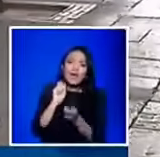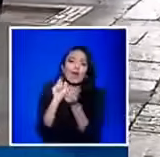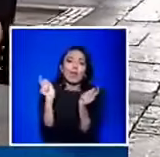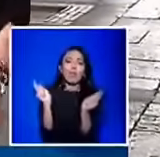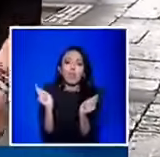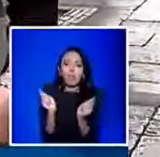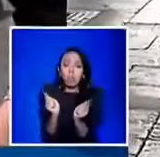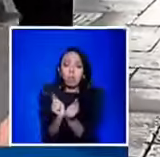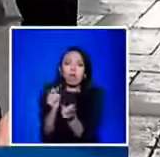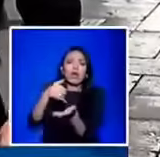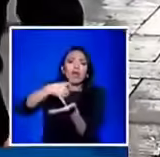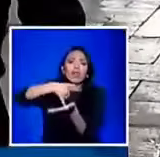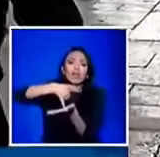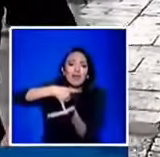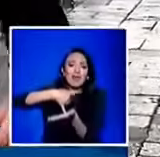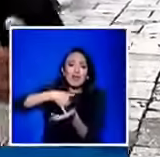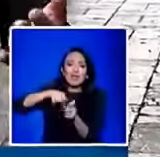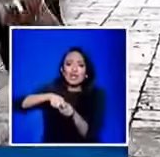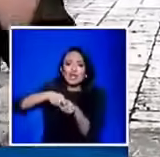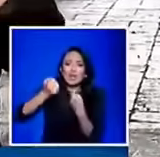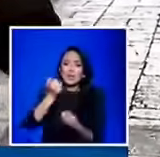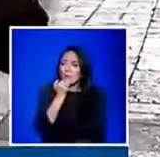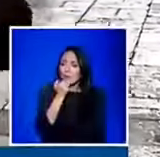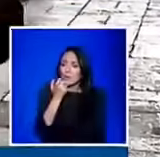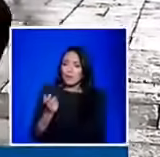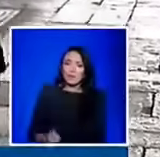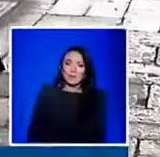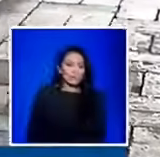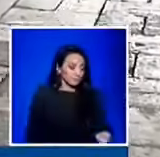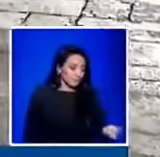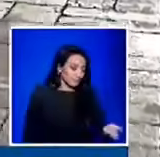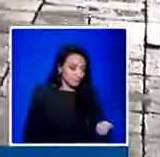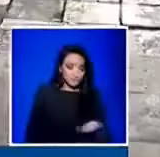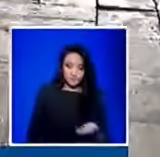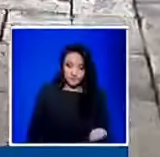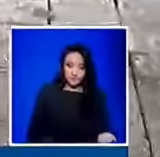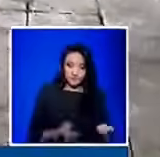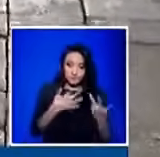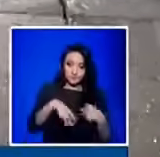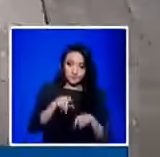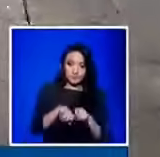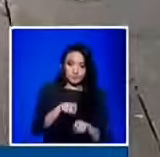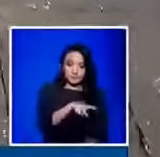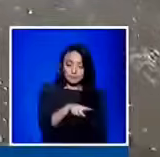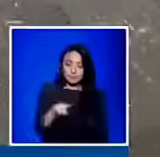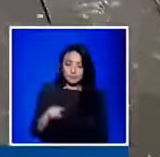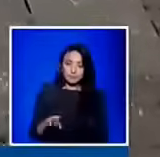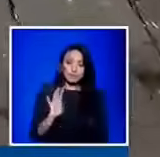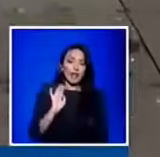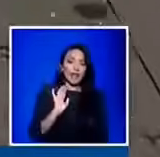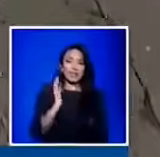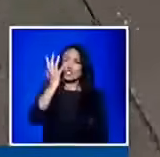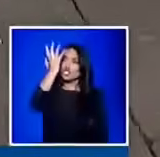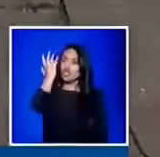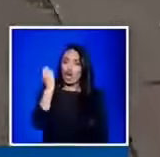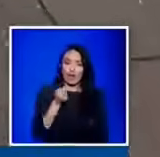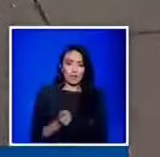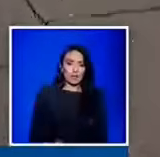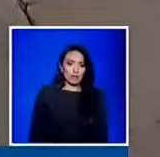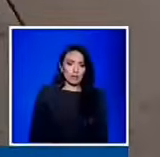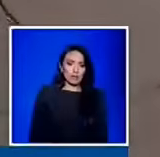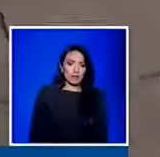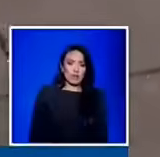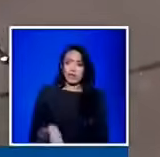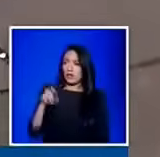le debilitan. Van rompiendo la estructura de la piedra, así. Por ejemplo, acá ya vemos destruido, ¿no? Debemos destruir piedras históricas. Sí,